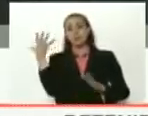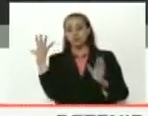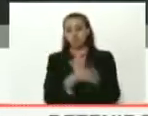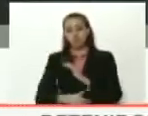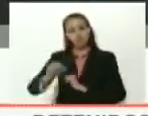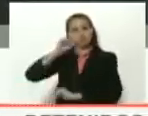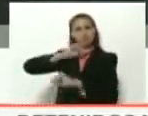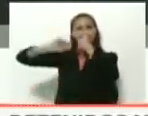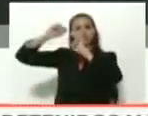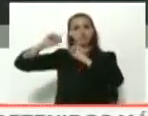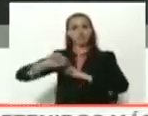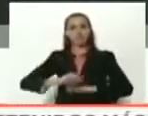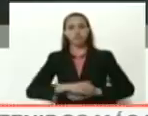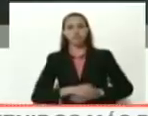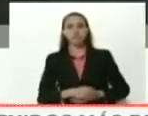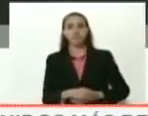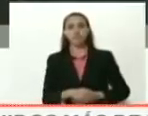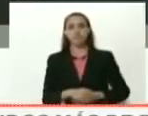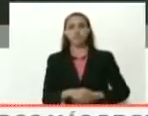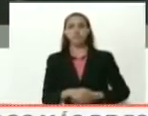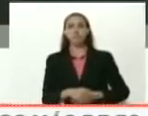combate.